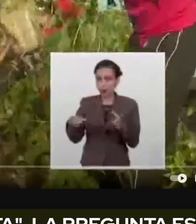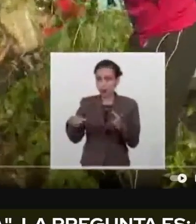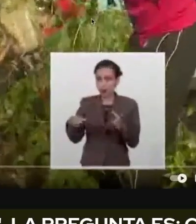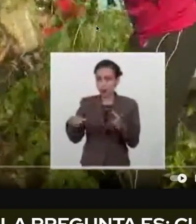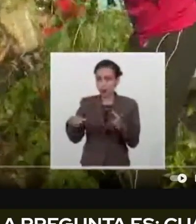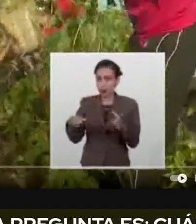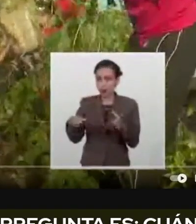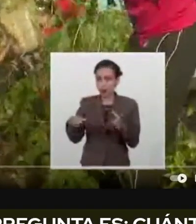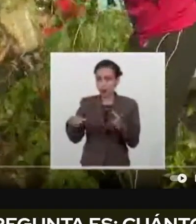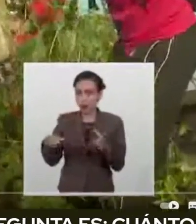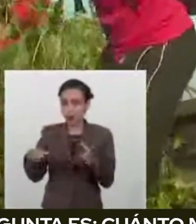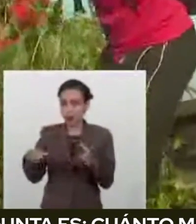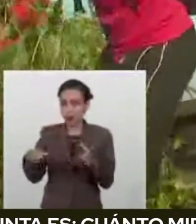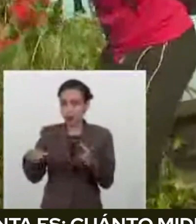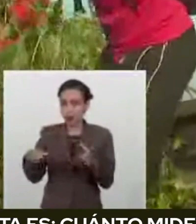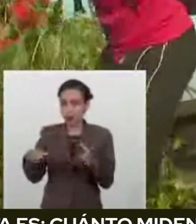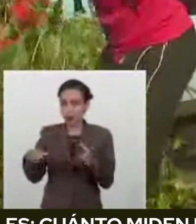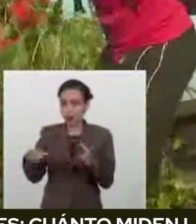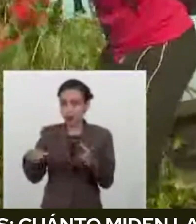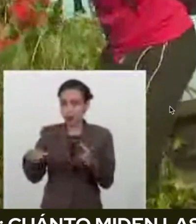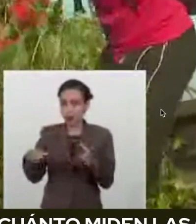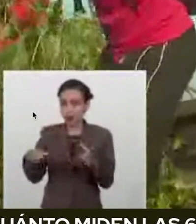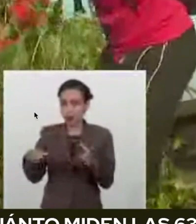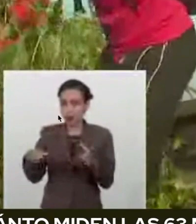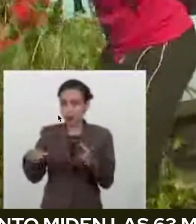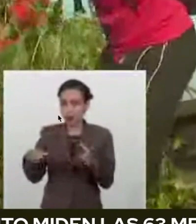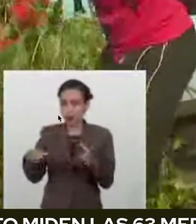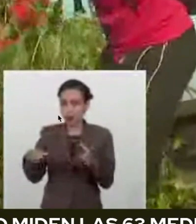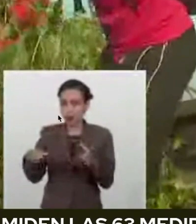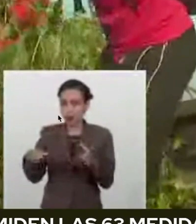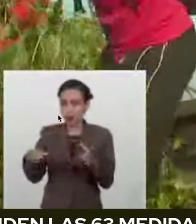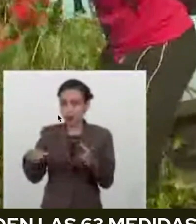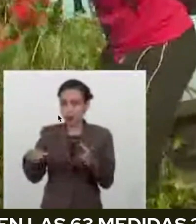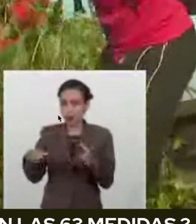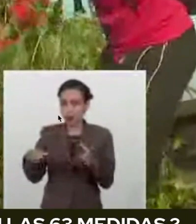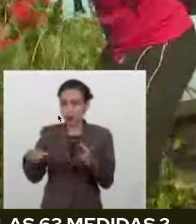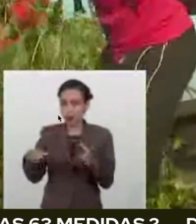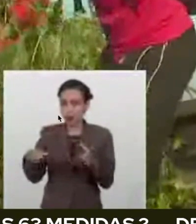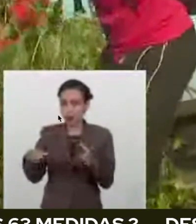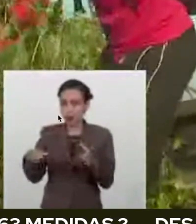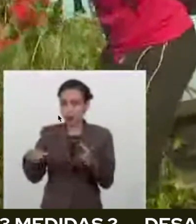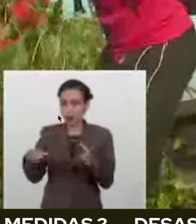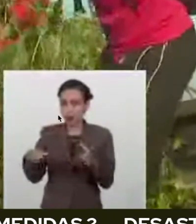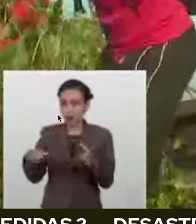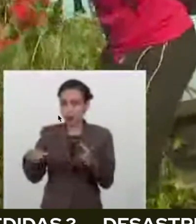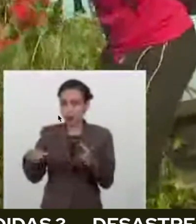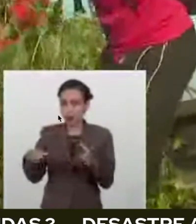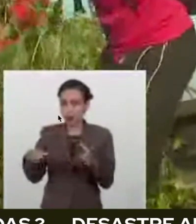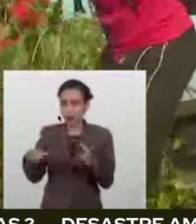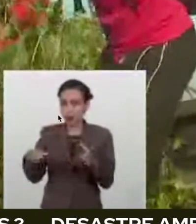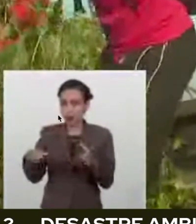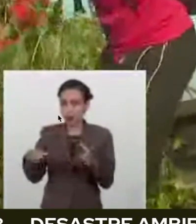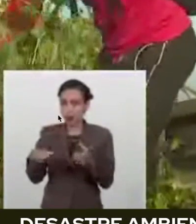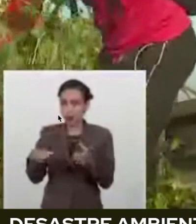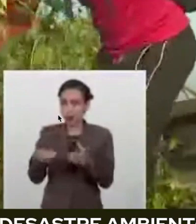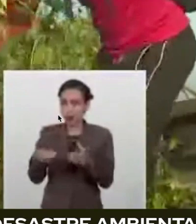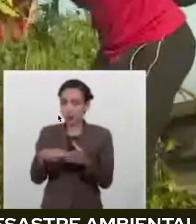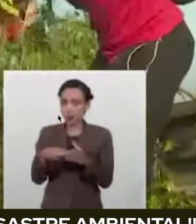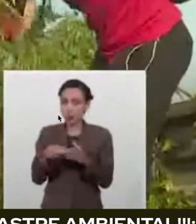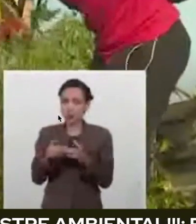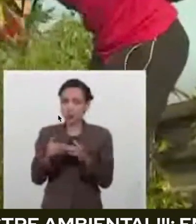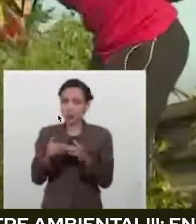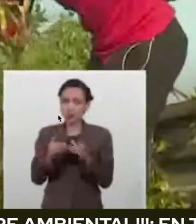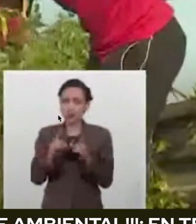huracán Mira para que entiendan aquí para ustedes no saben no tienen ustedes no tienen ni idea de cultura general ustedes no sabían ustedes no saben nada